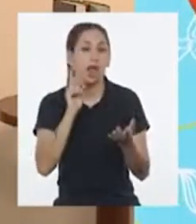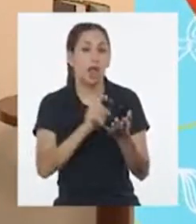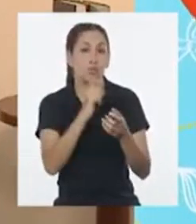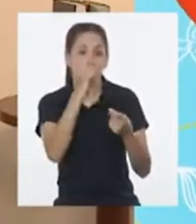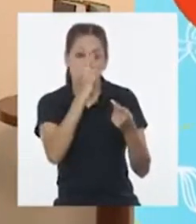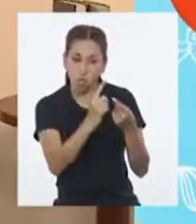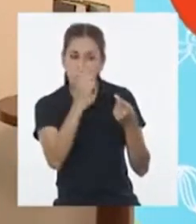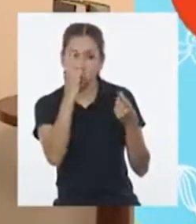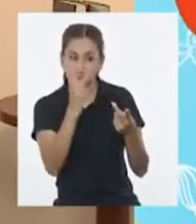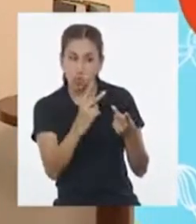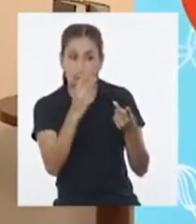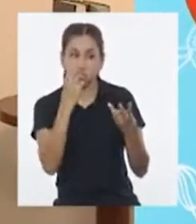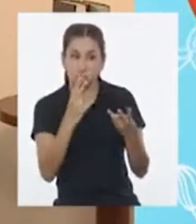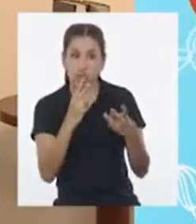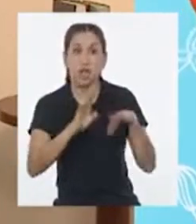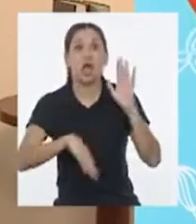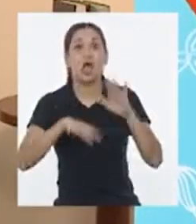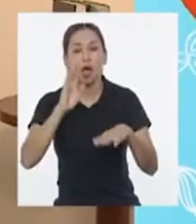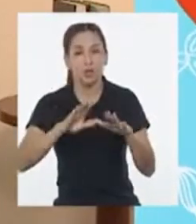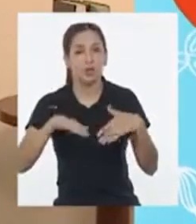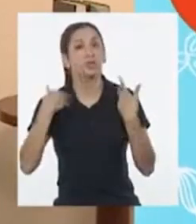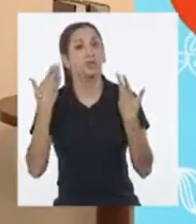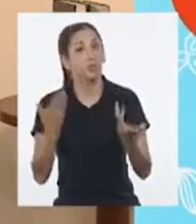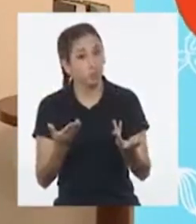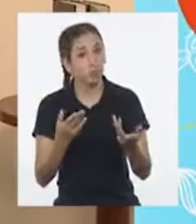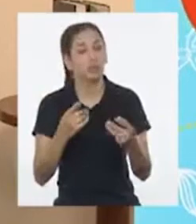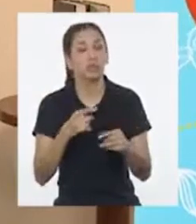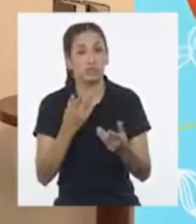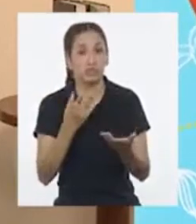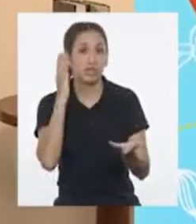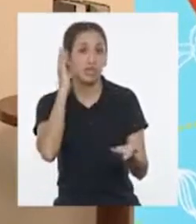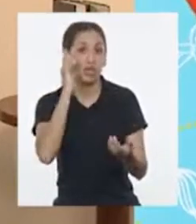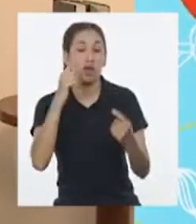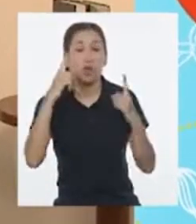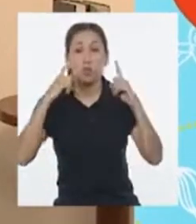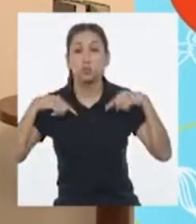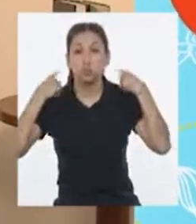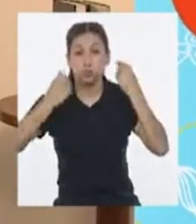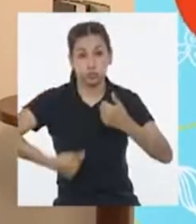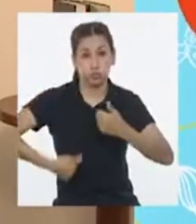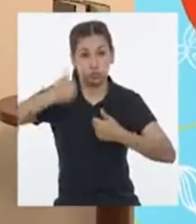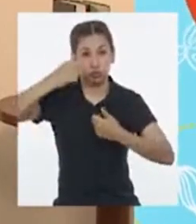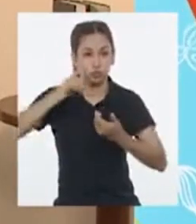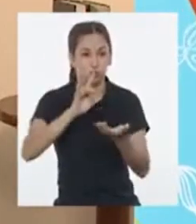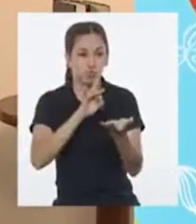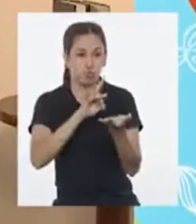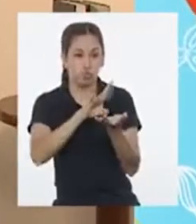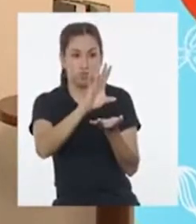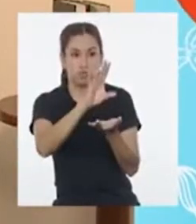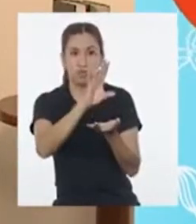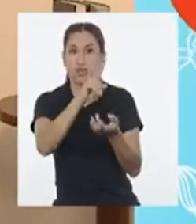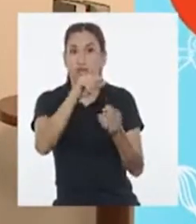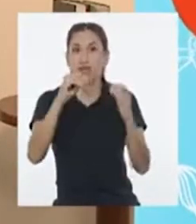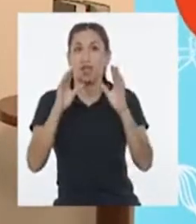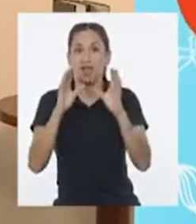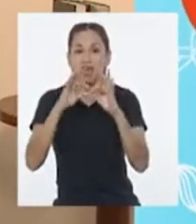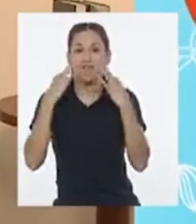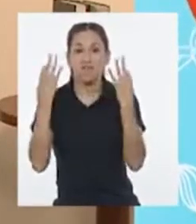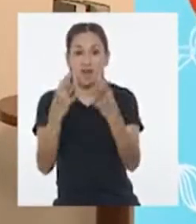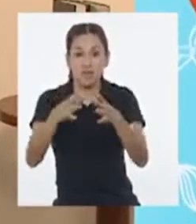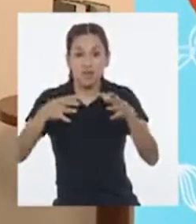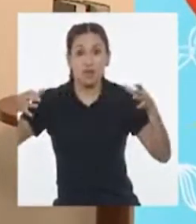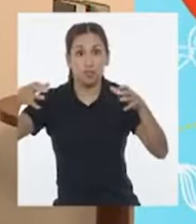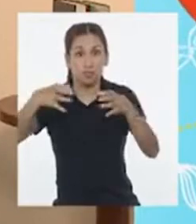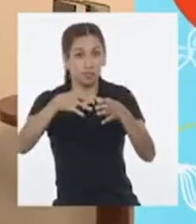de reincidencia incluso podría ocasionar que los curacas expulsaran del